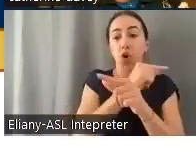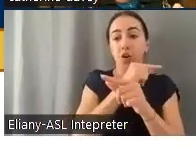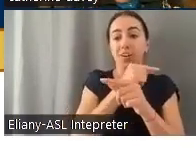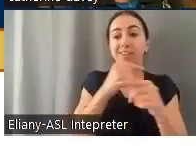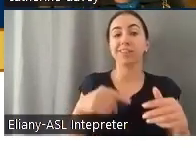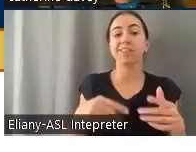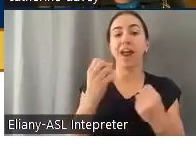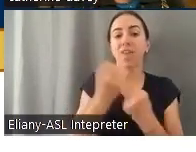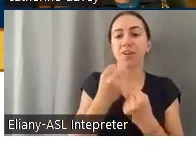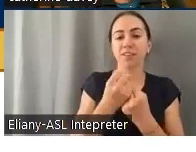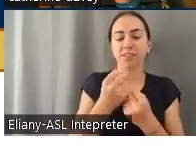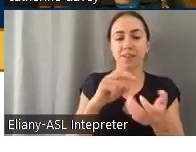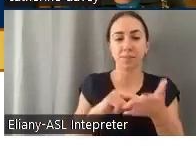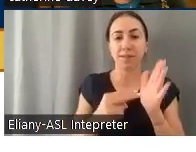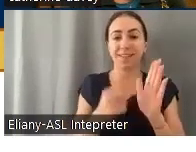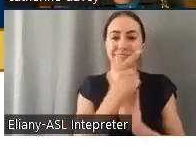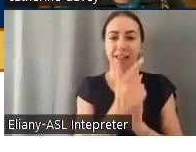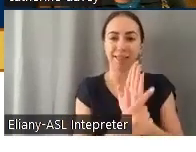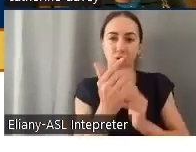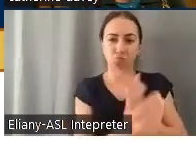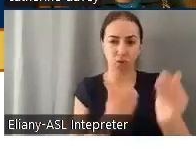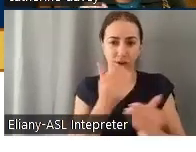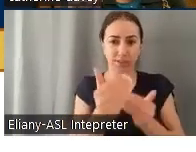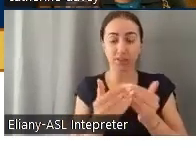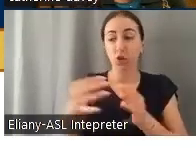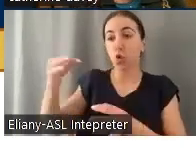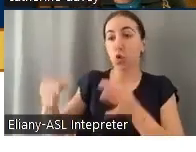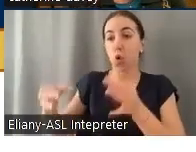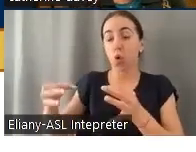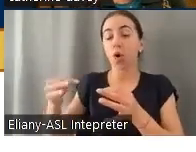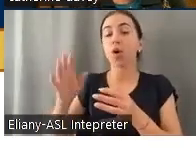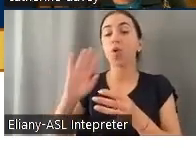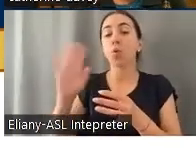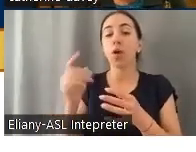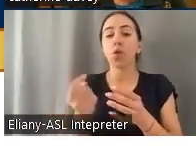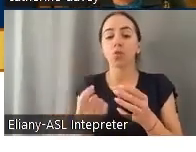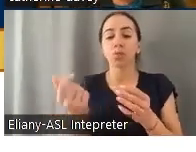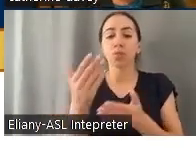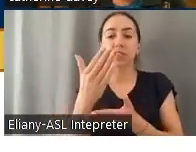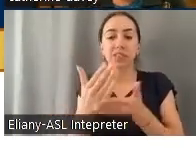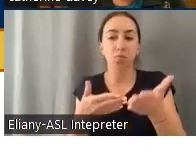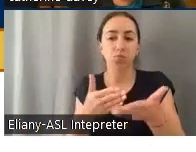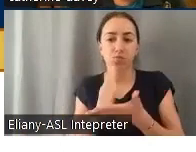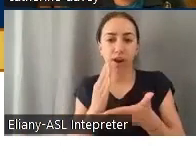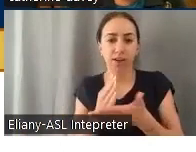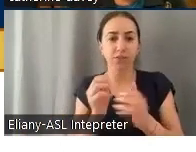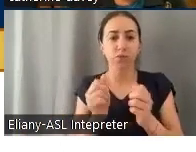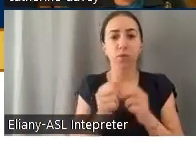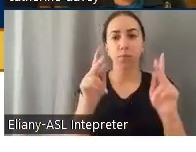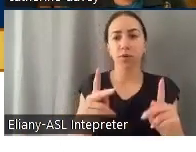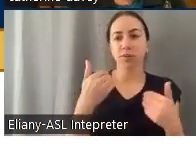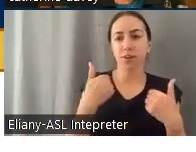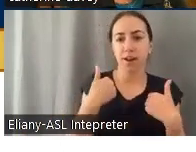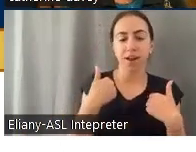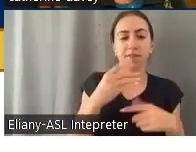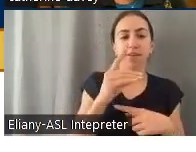is a triángulo, ¿verdad? streamlined legal Defensa process tutelar where es the un court removes proceso all legal certain directo en rights el from a person with cual an los tribunales le intellectual or dan ciertos developmental derechos